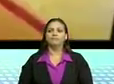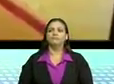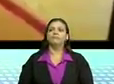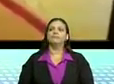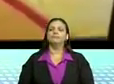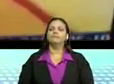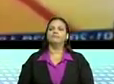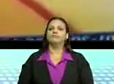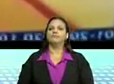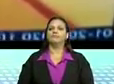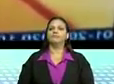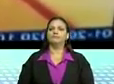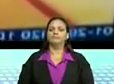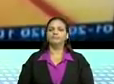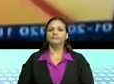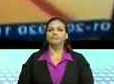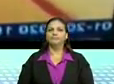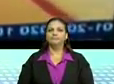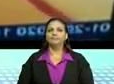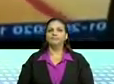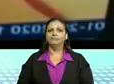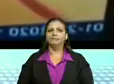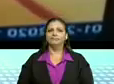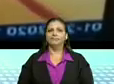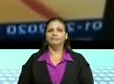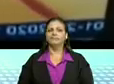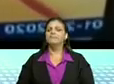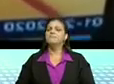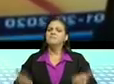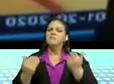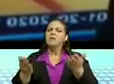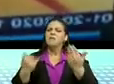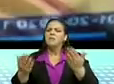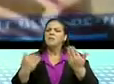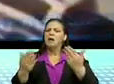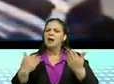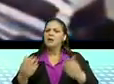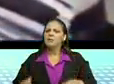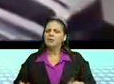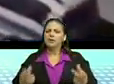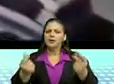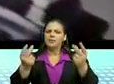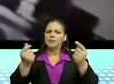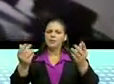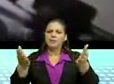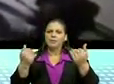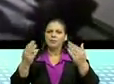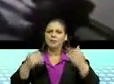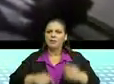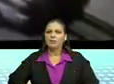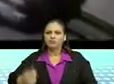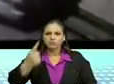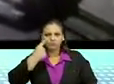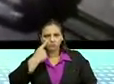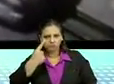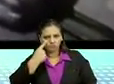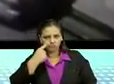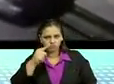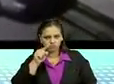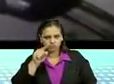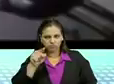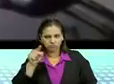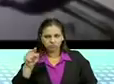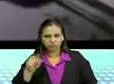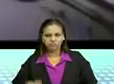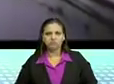6:30, vamos. Aquí está el caracocioso. Ojo al piojo, aquí te digo, ojo al piojo. Ya estás